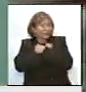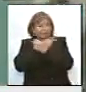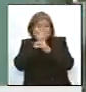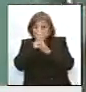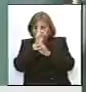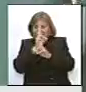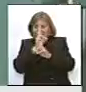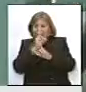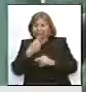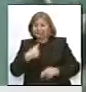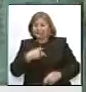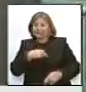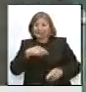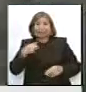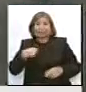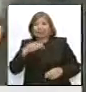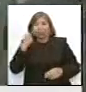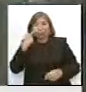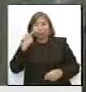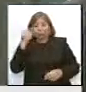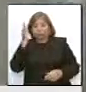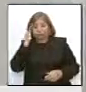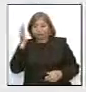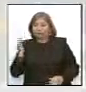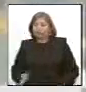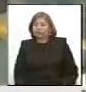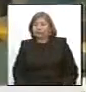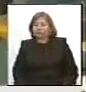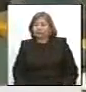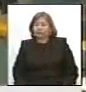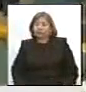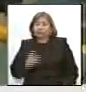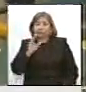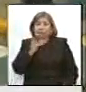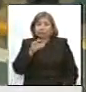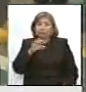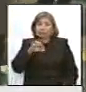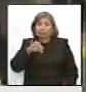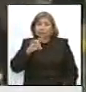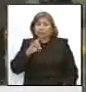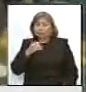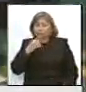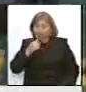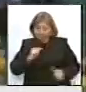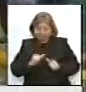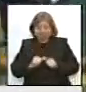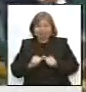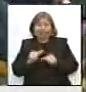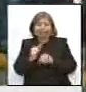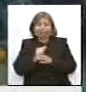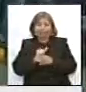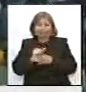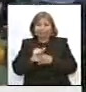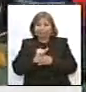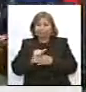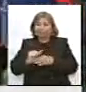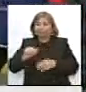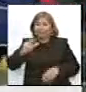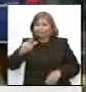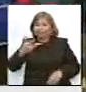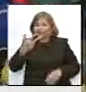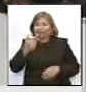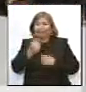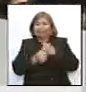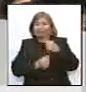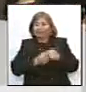respetar a nuestro país si no lo conocemos. Chaput los exhortó a continuar con esta práctica que por tercer año